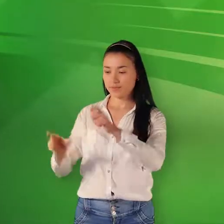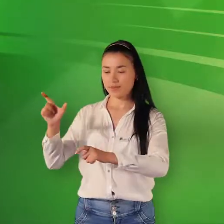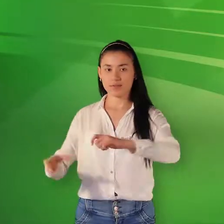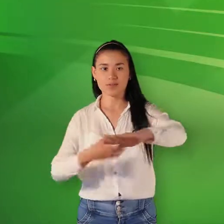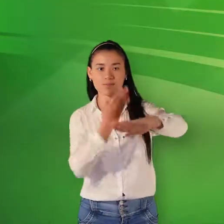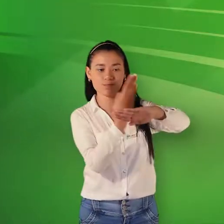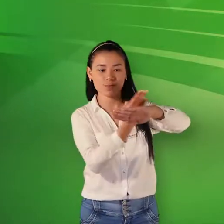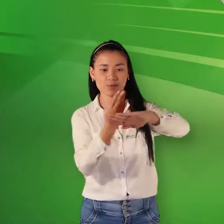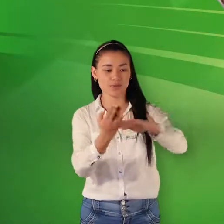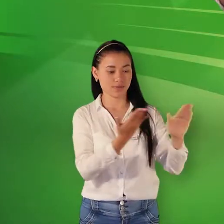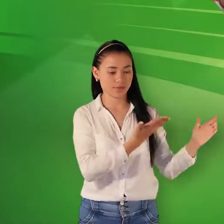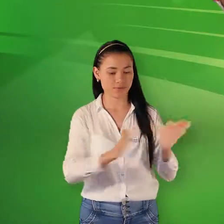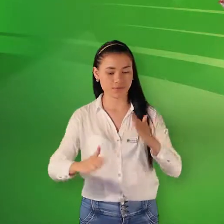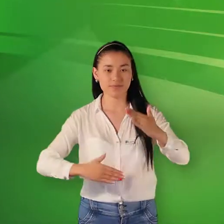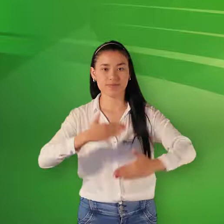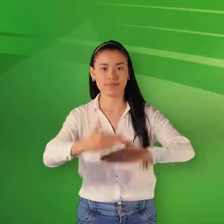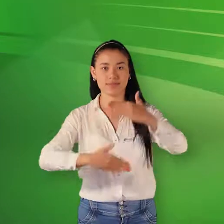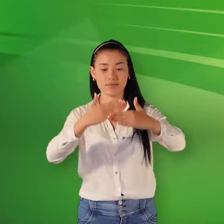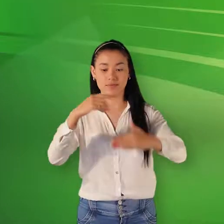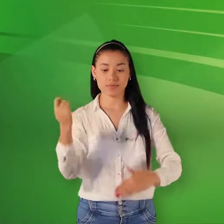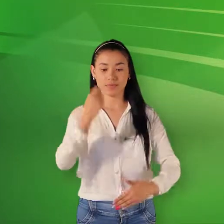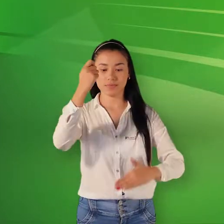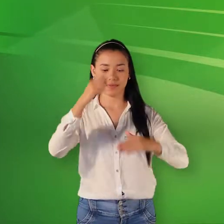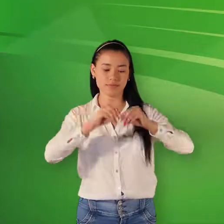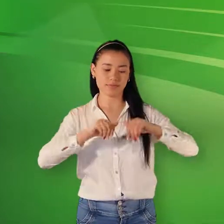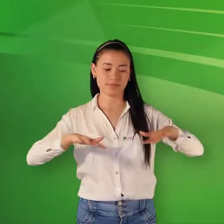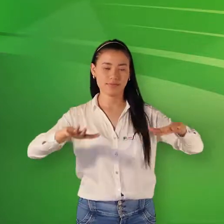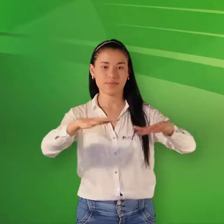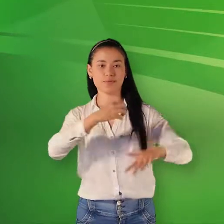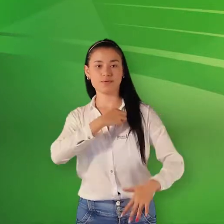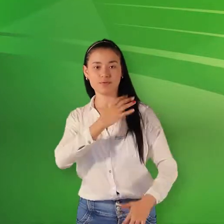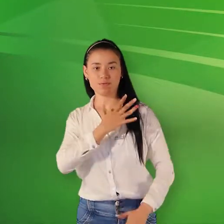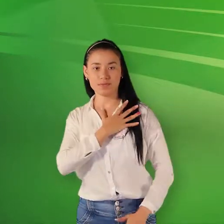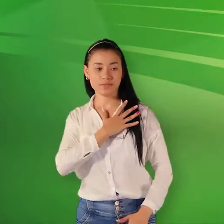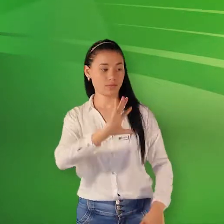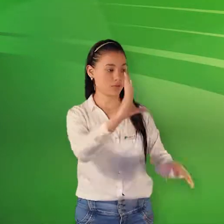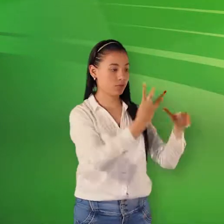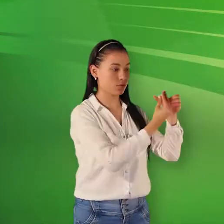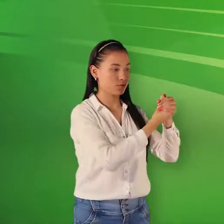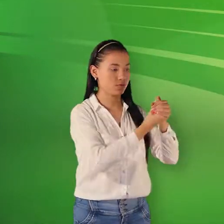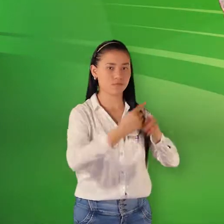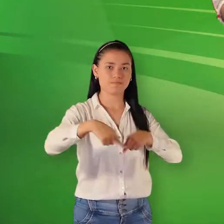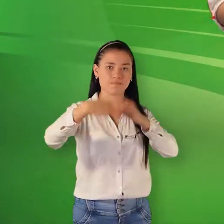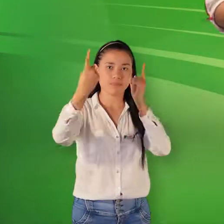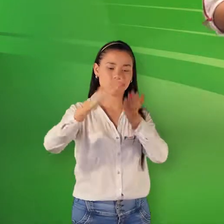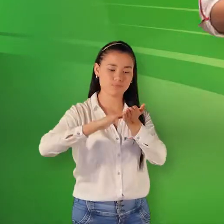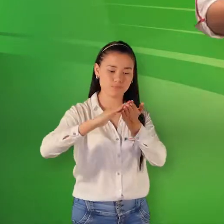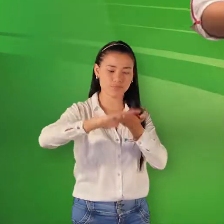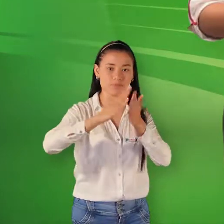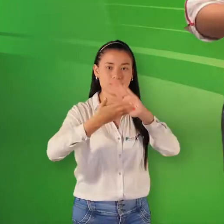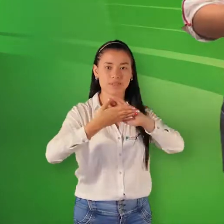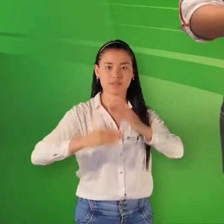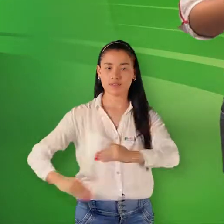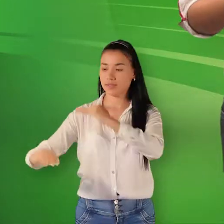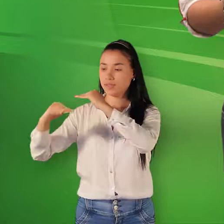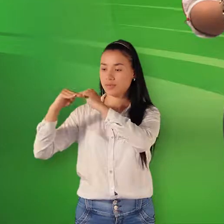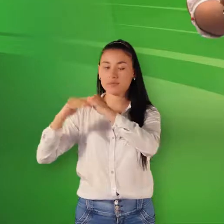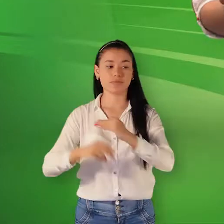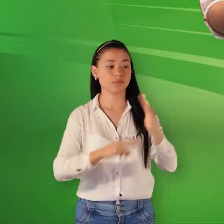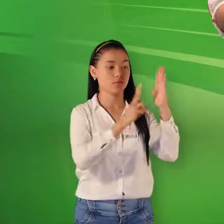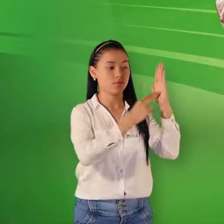Para alcanzar estos propósitos, el Plan de Desarrollo, el META Tierra de Oportunidades, Inclusión, Reconciliación y Equidad